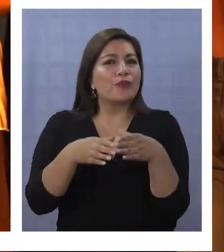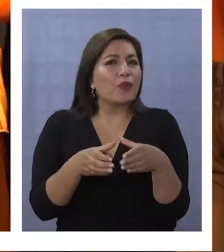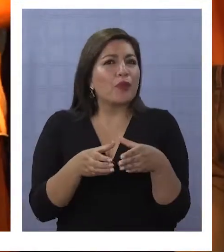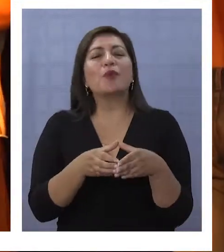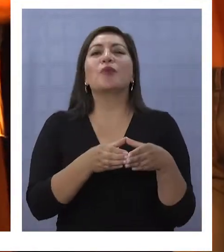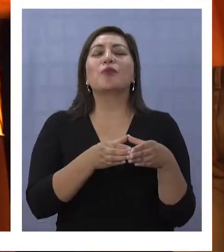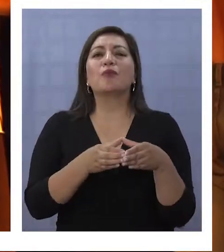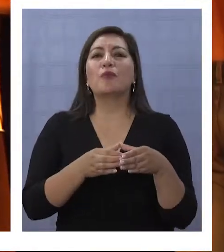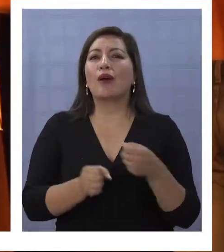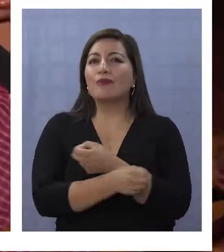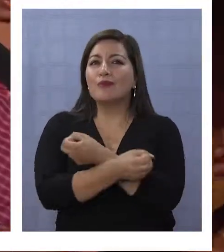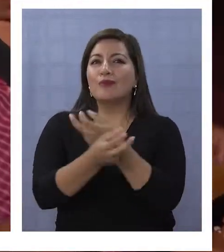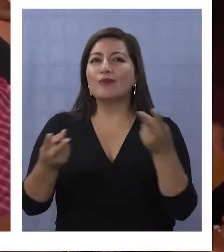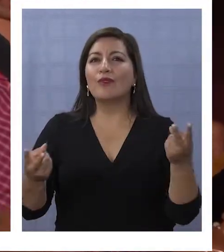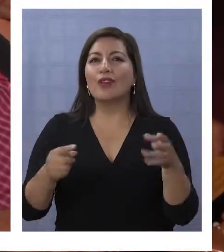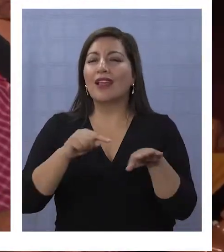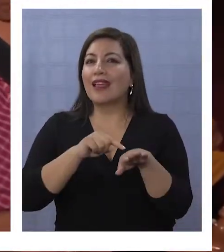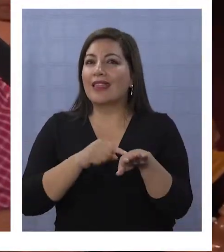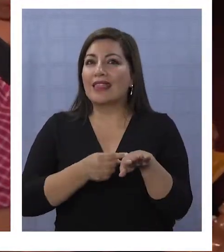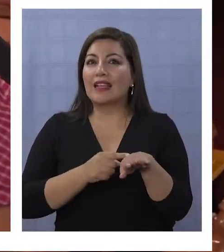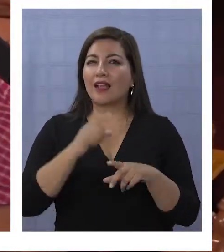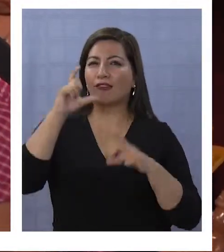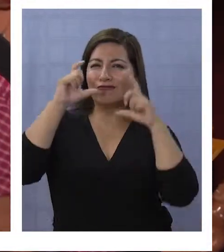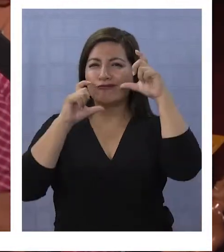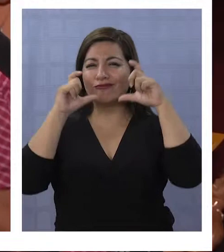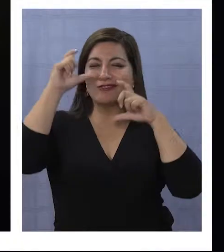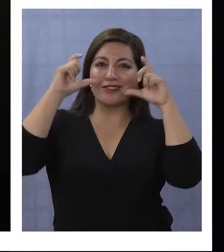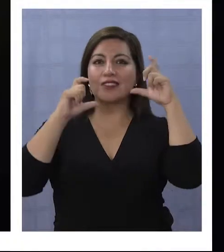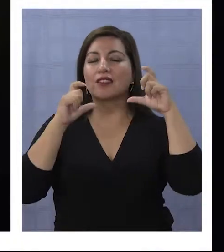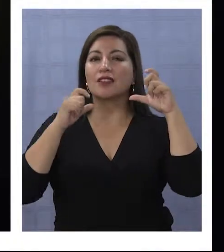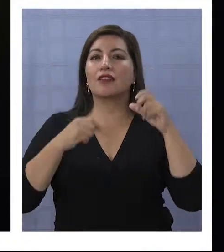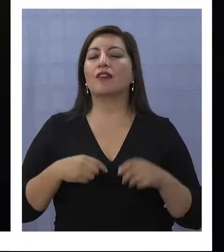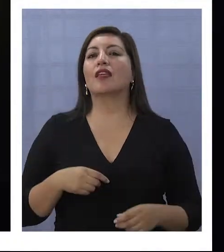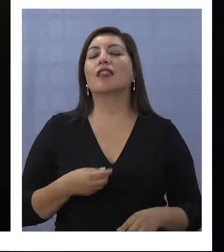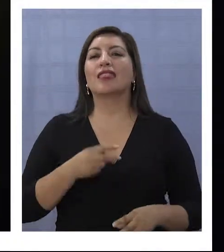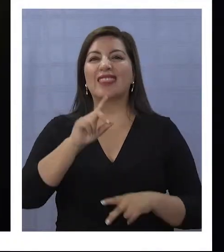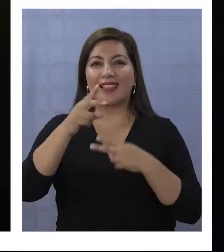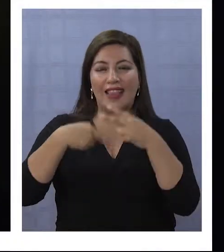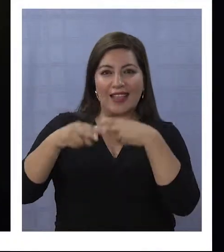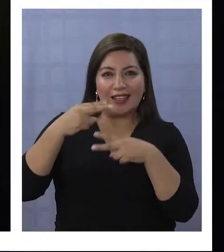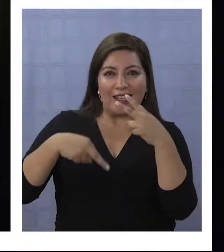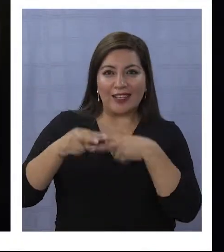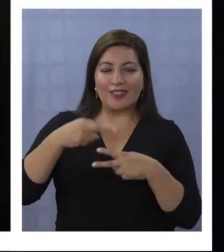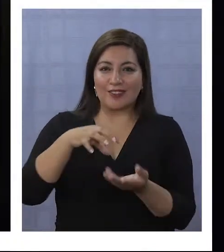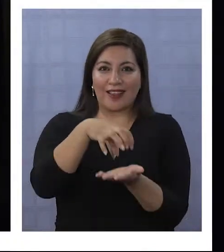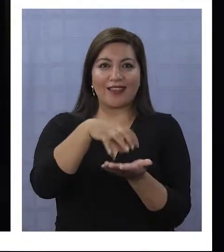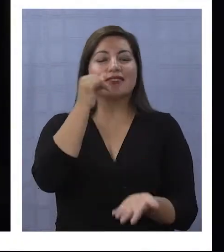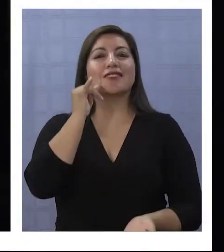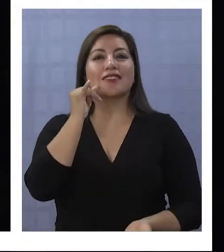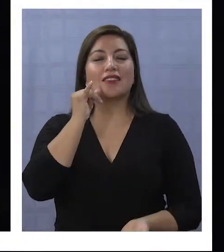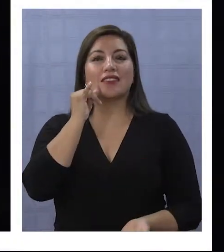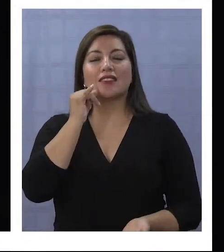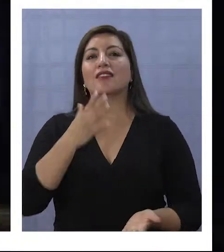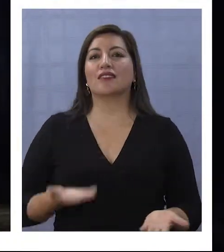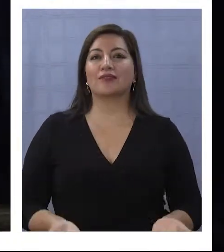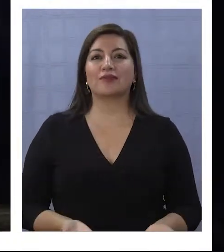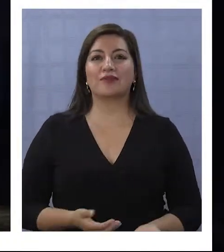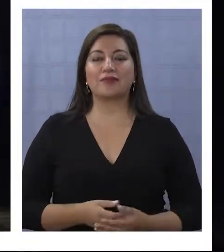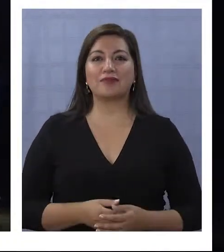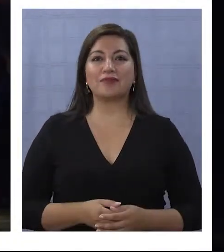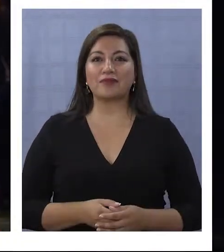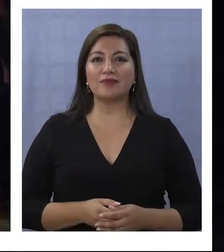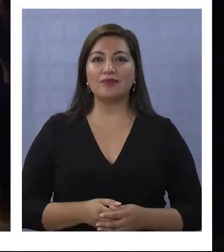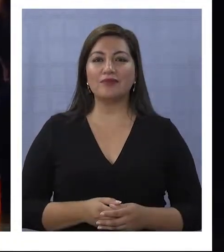a través de la técnica gestual, va marcando ciertos hitos del devenir de la ciudad, en este caso de